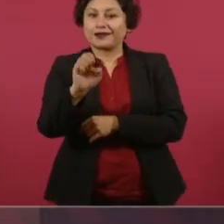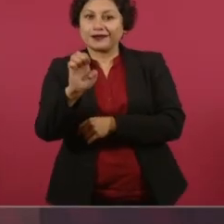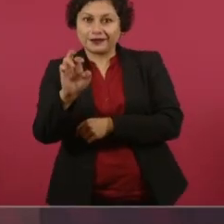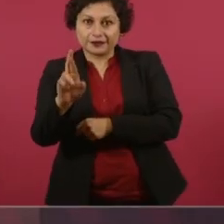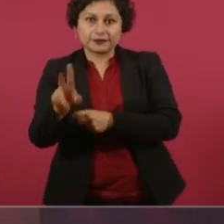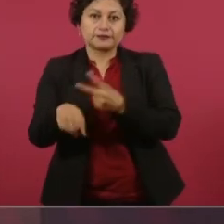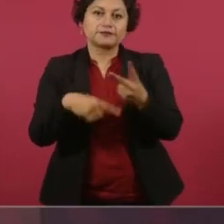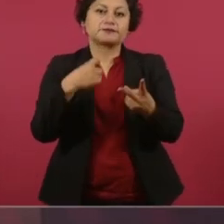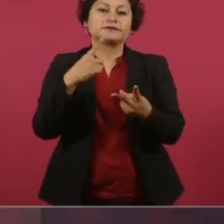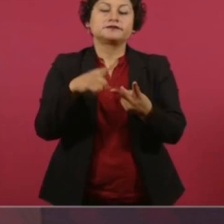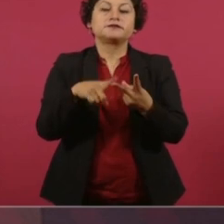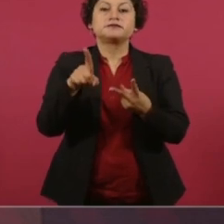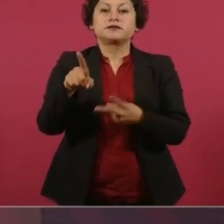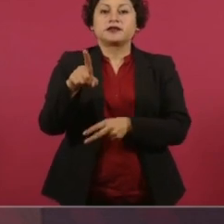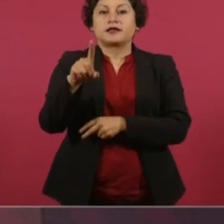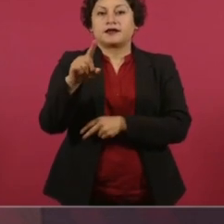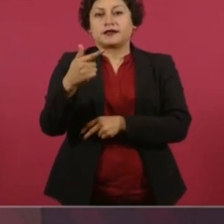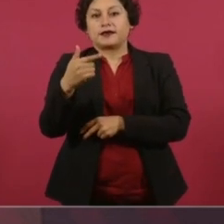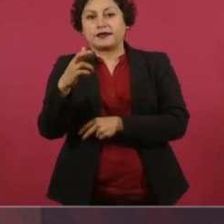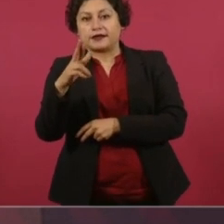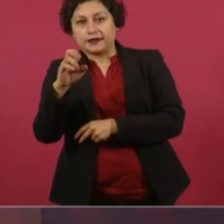Silva Gerson,